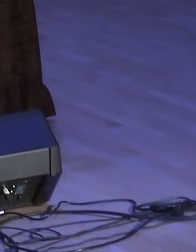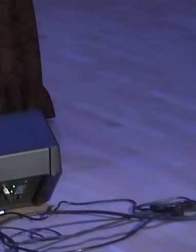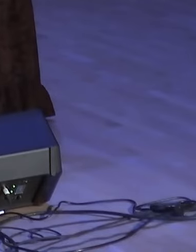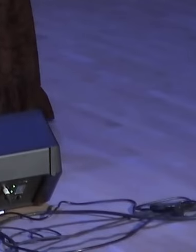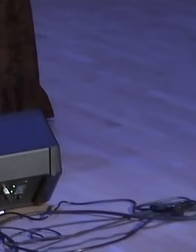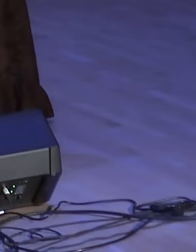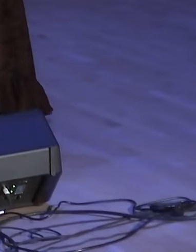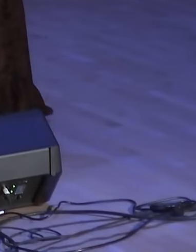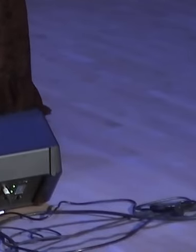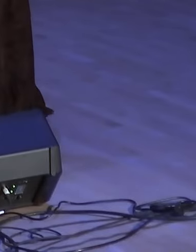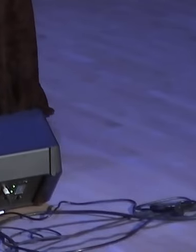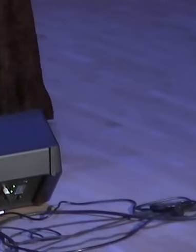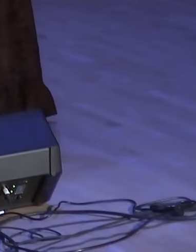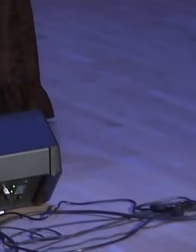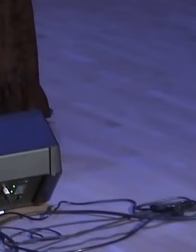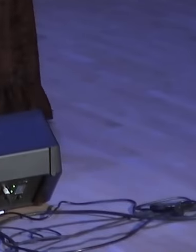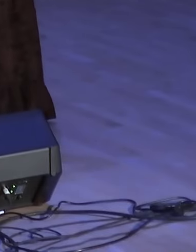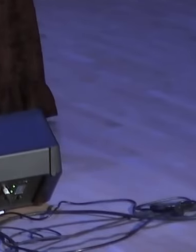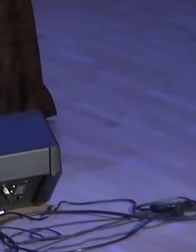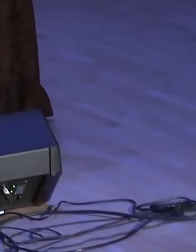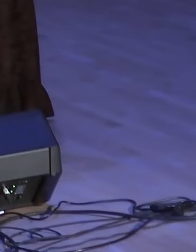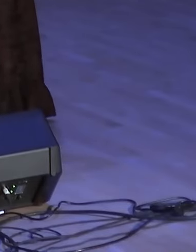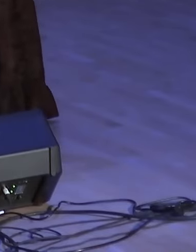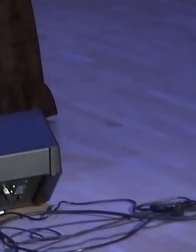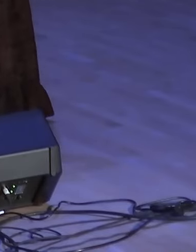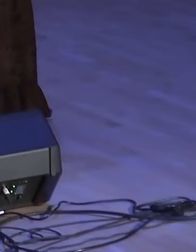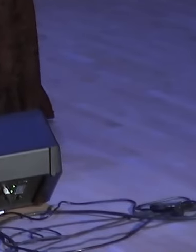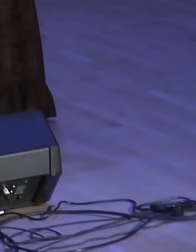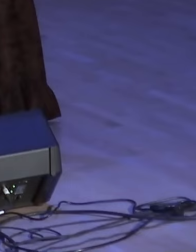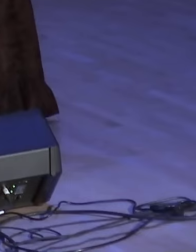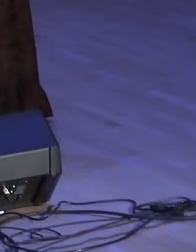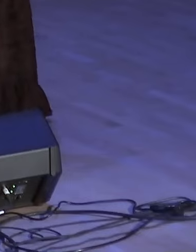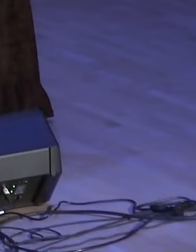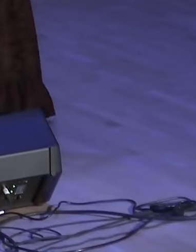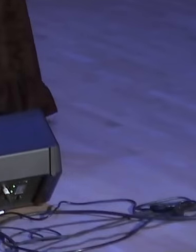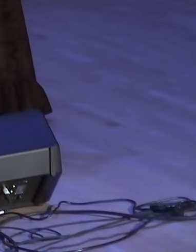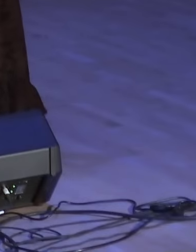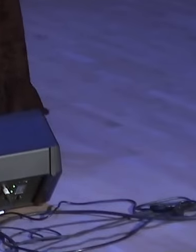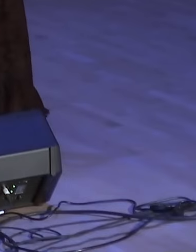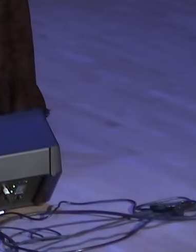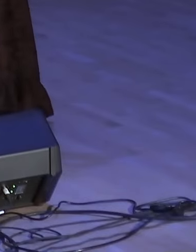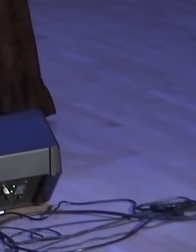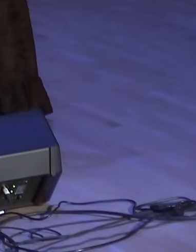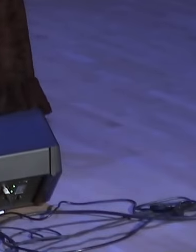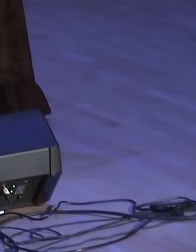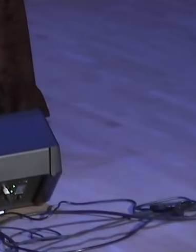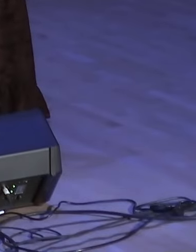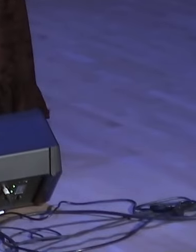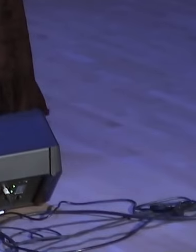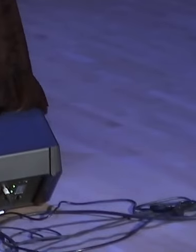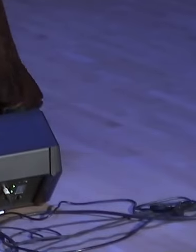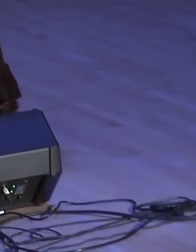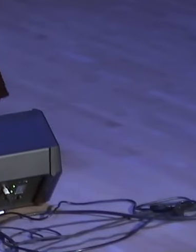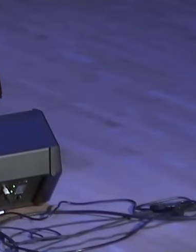estamos, nos reafirmamos aquí, seguiremos levantándonos con el latido fuerte, con latido